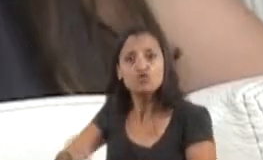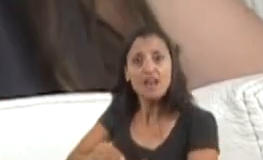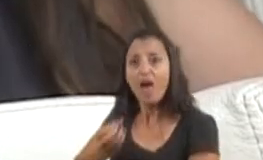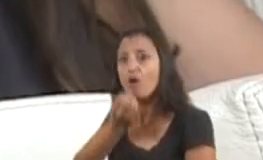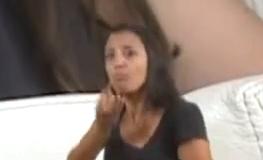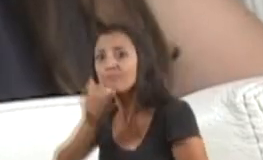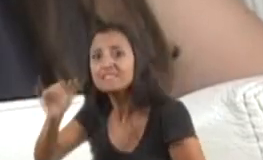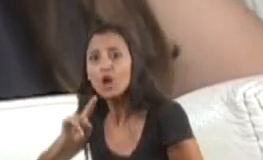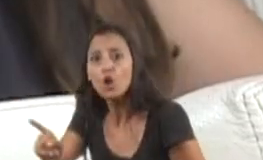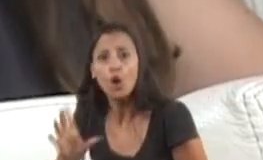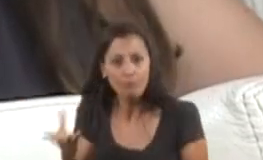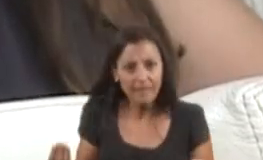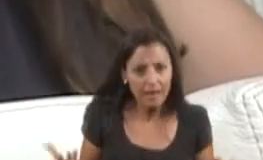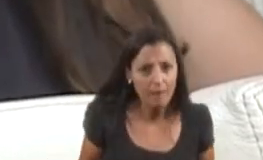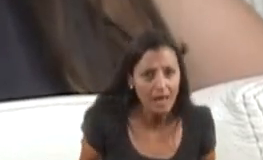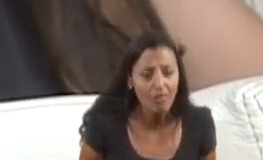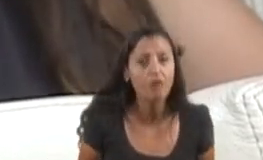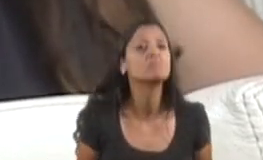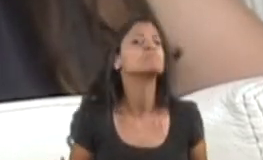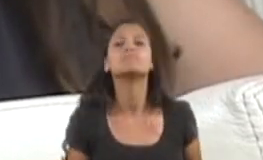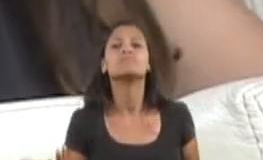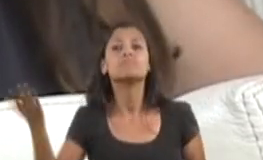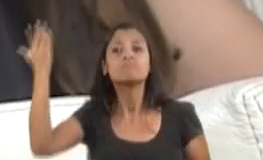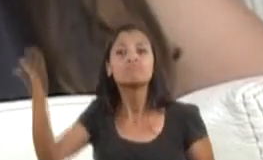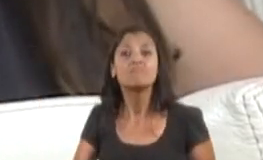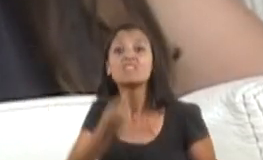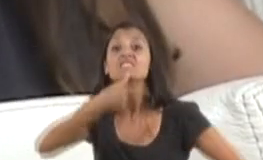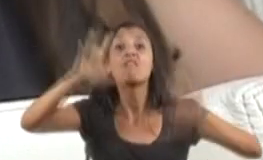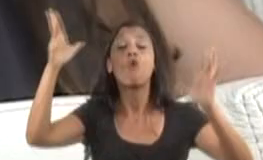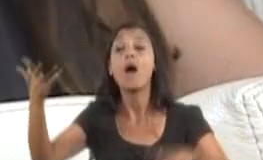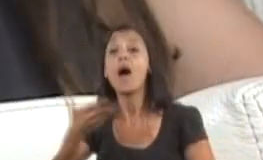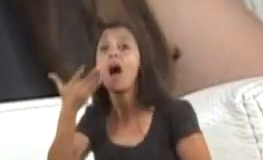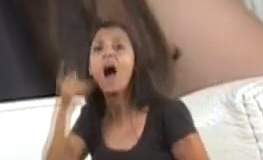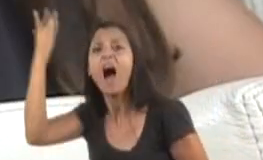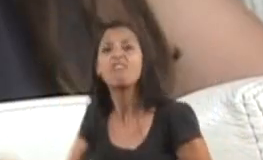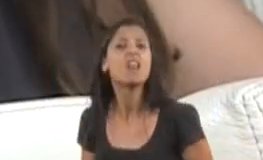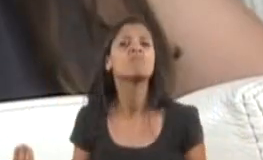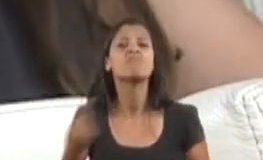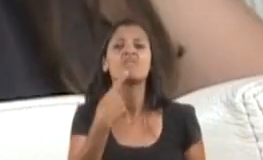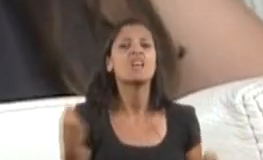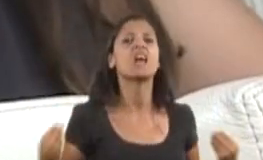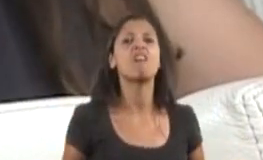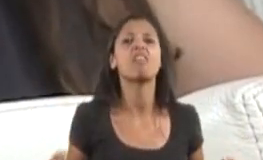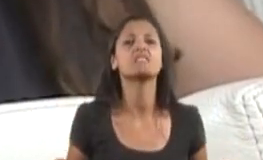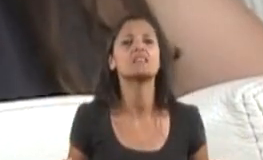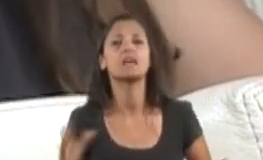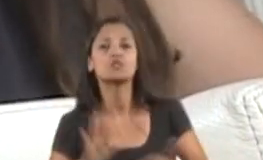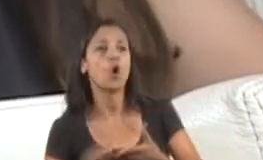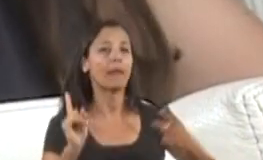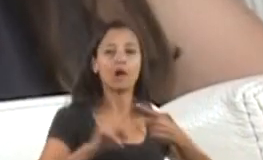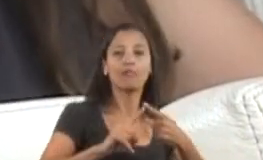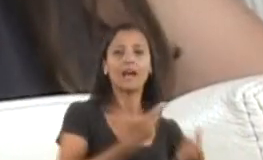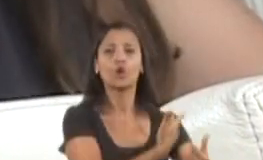tiene miedo, digamos, eventualmente, ¿qué podría llegar a decir Cuéllar de su relación con el gobierno